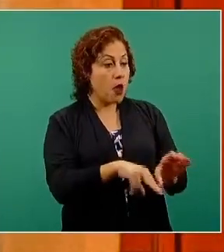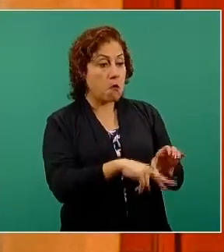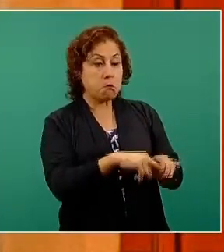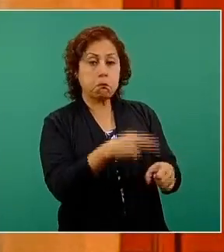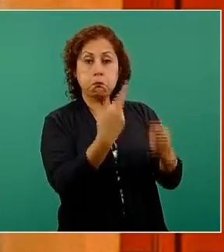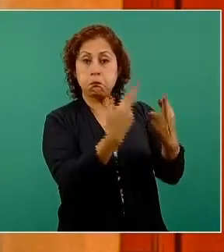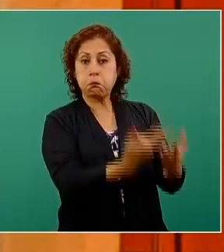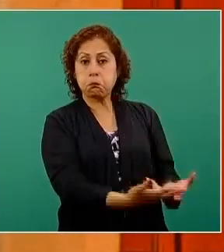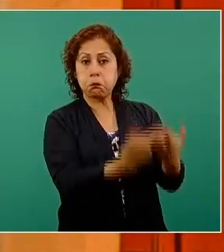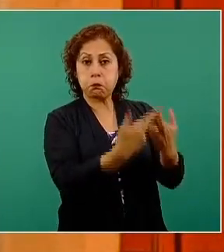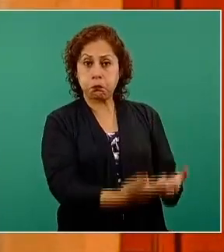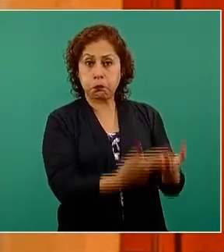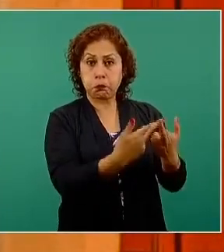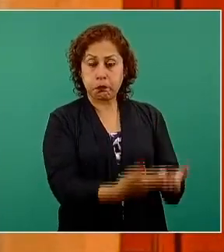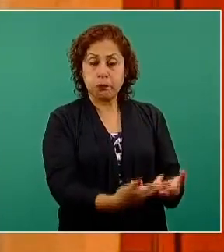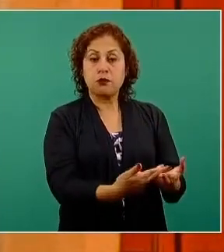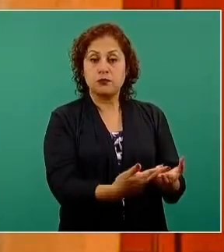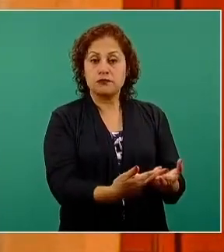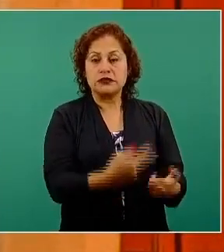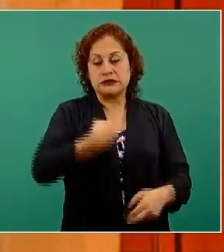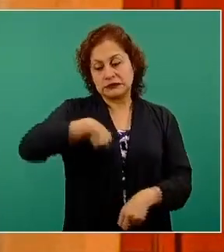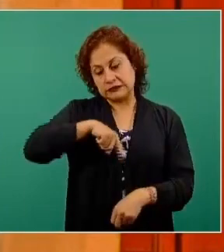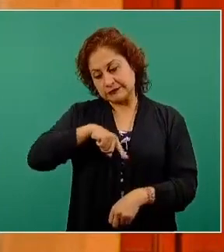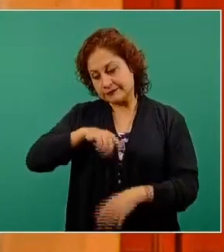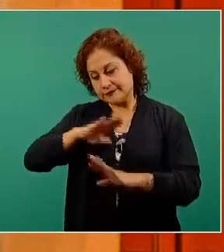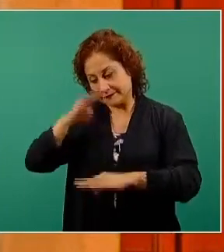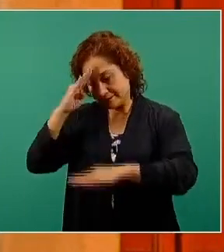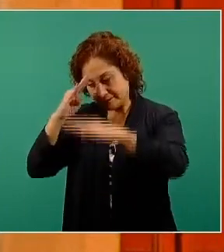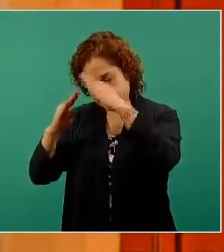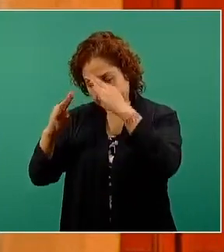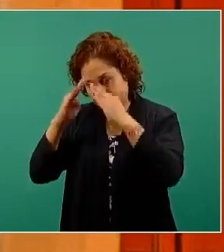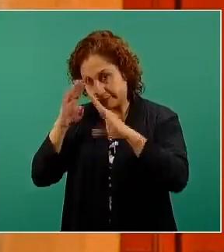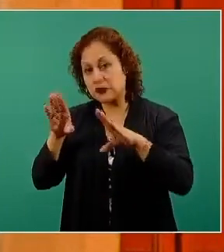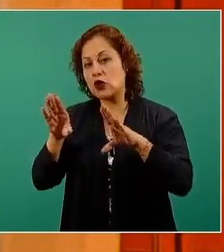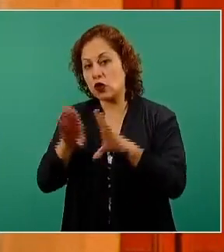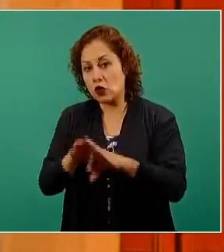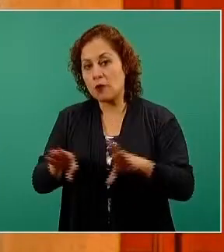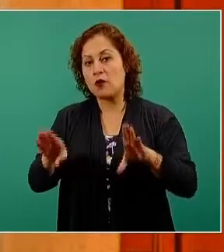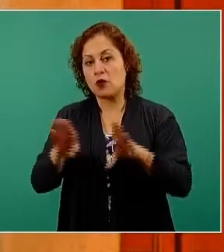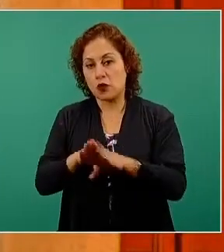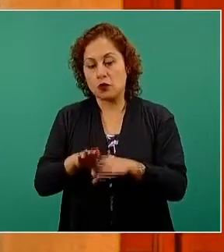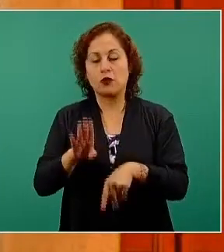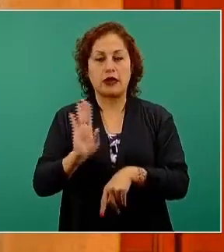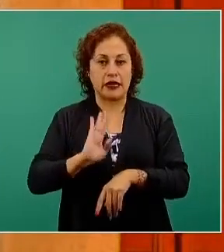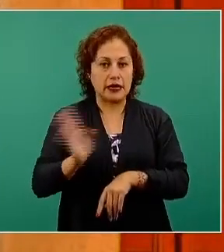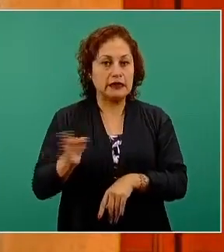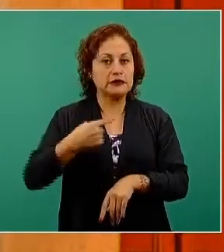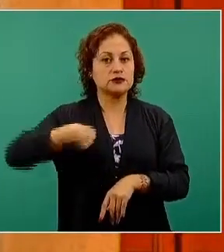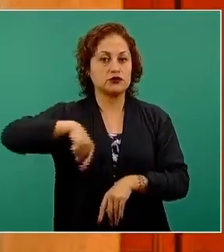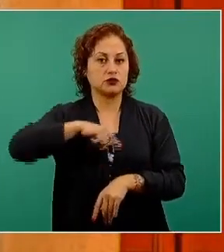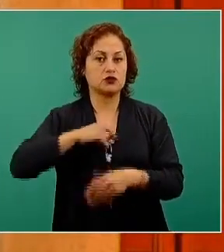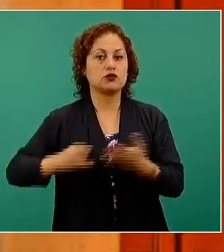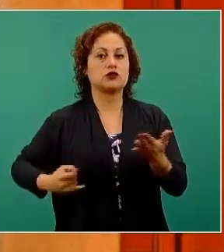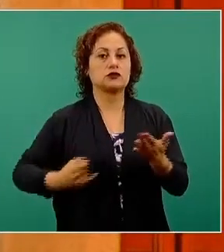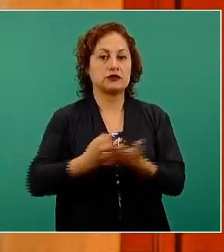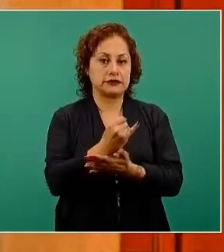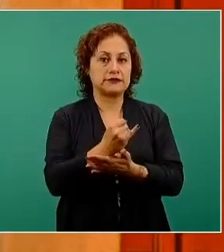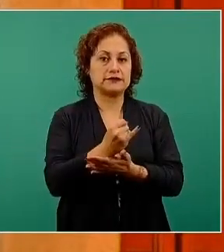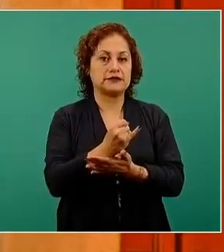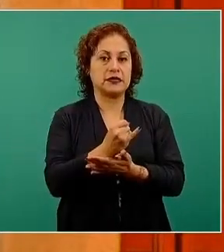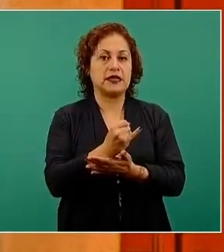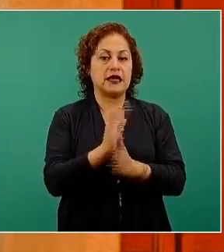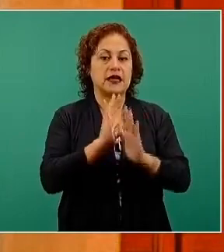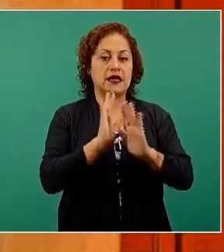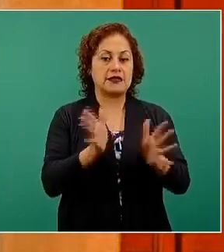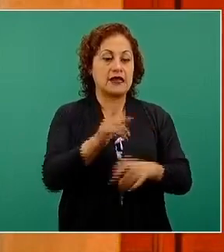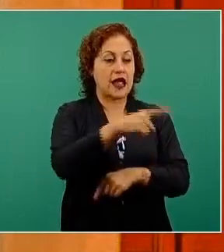En principio, el plan original fue el suspender o posponer todo lo electivo para poderle